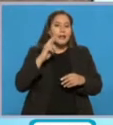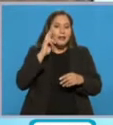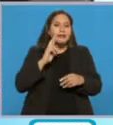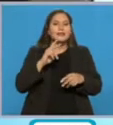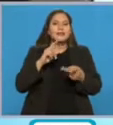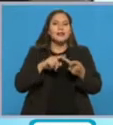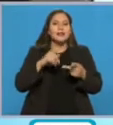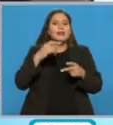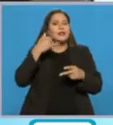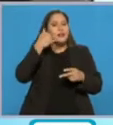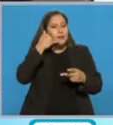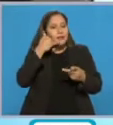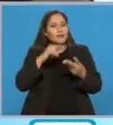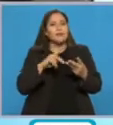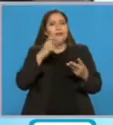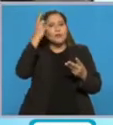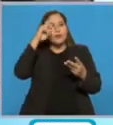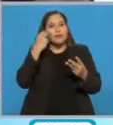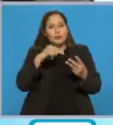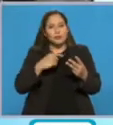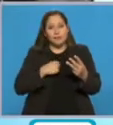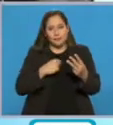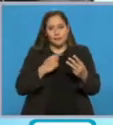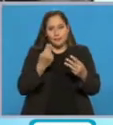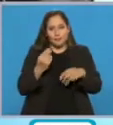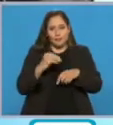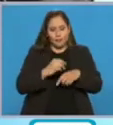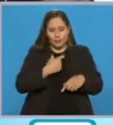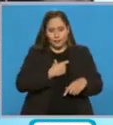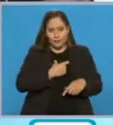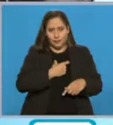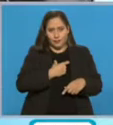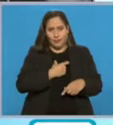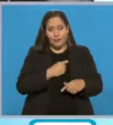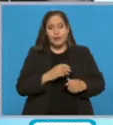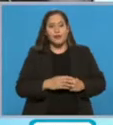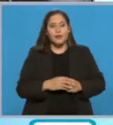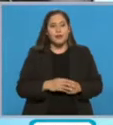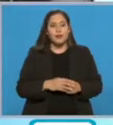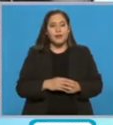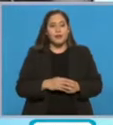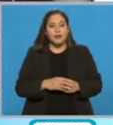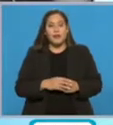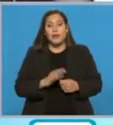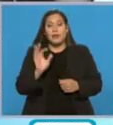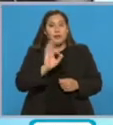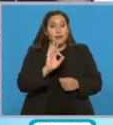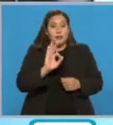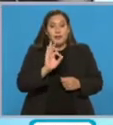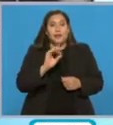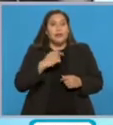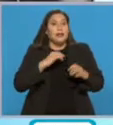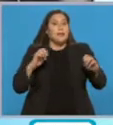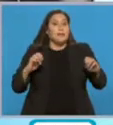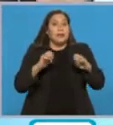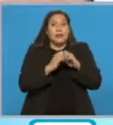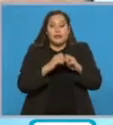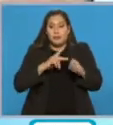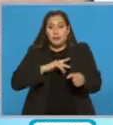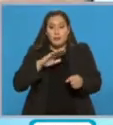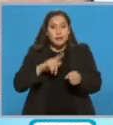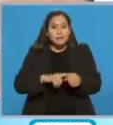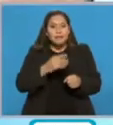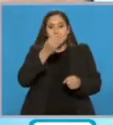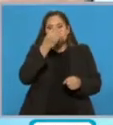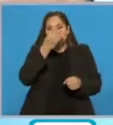quién pertenece, ¿no? ¿Qué Exactamente. sucede si no estamos cerca de nuestra mascota en una situación de emergencia como esta y